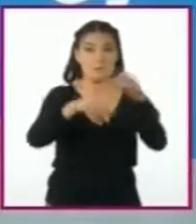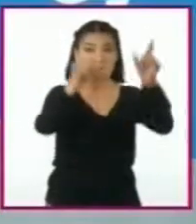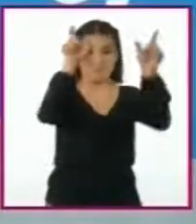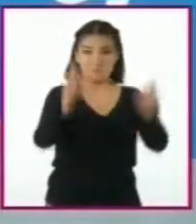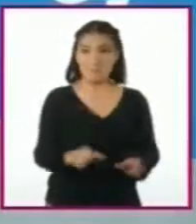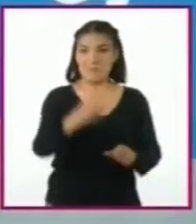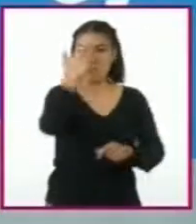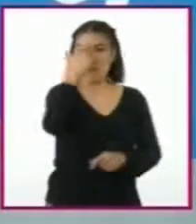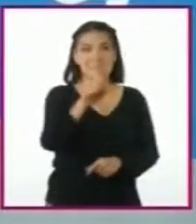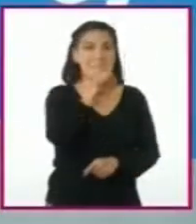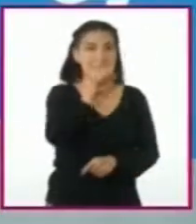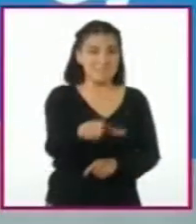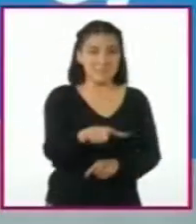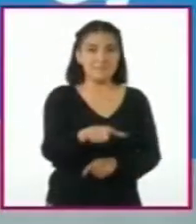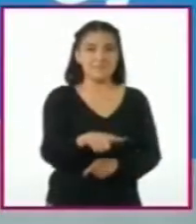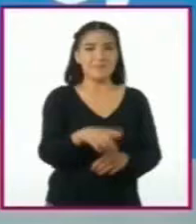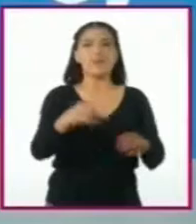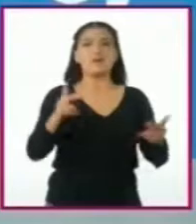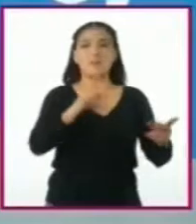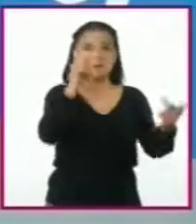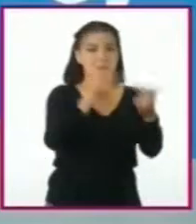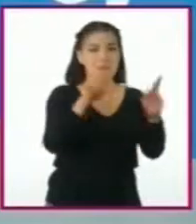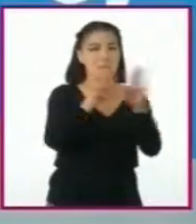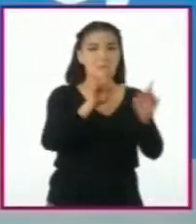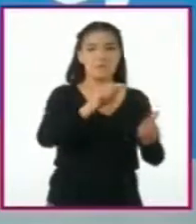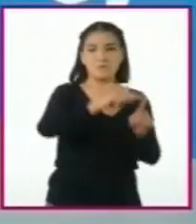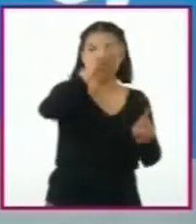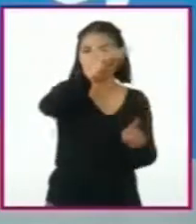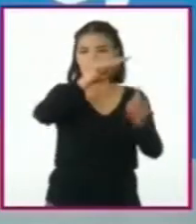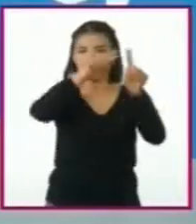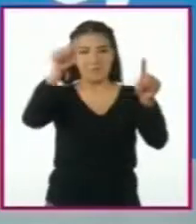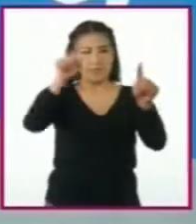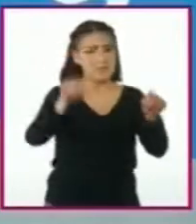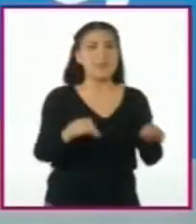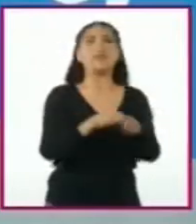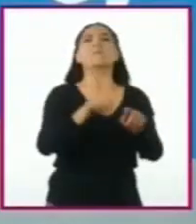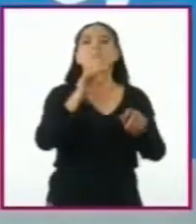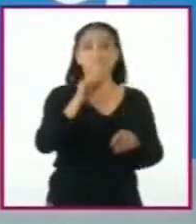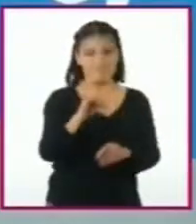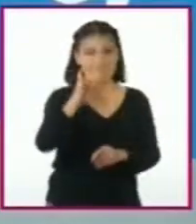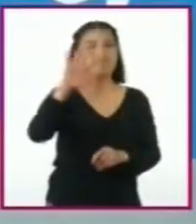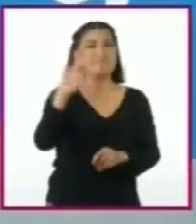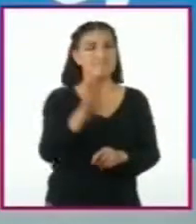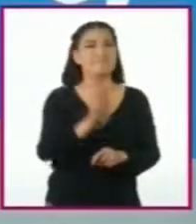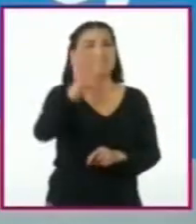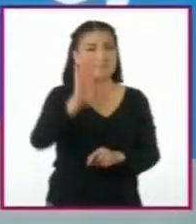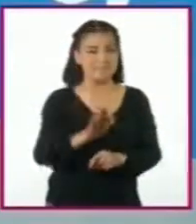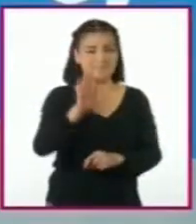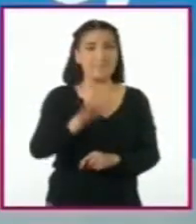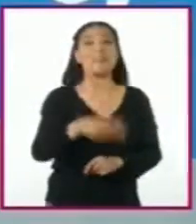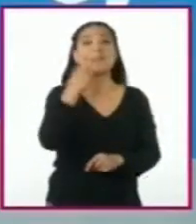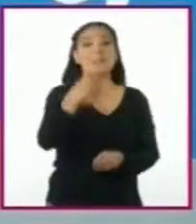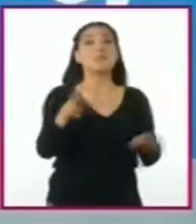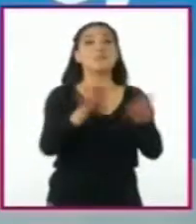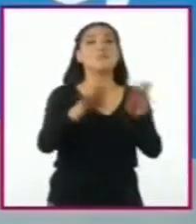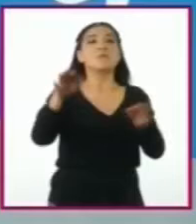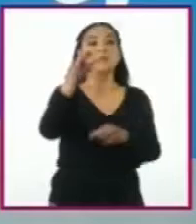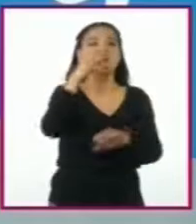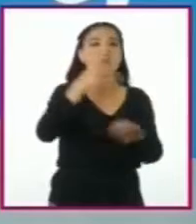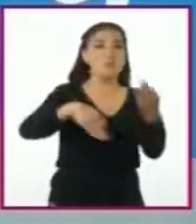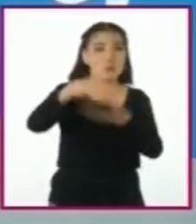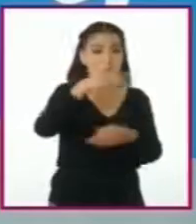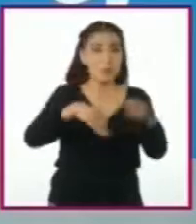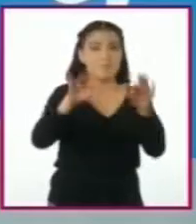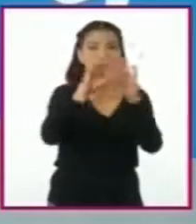misma, las bases y las alturas de los diferentes formatos son proporcionales. Por lo tanto, todos los formatos